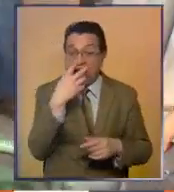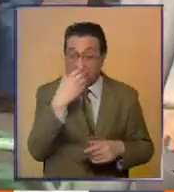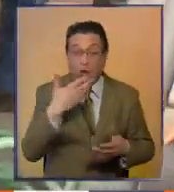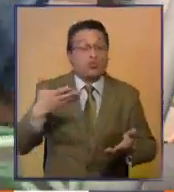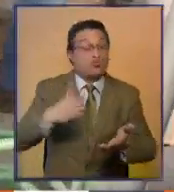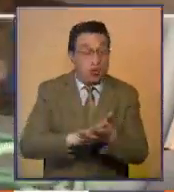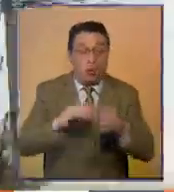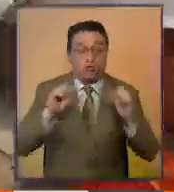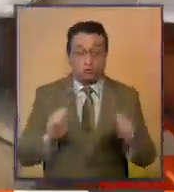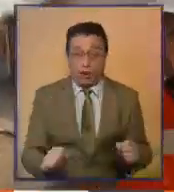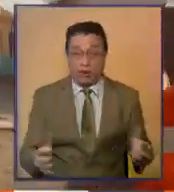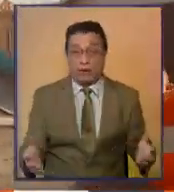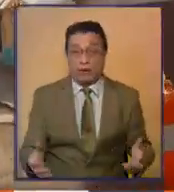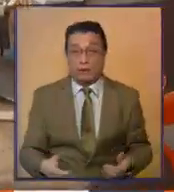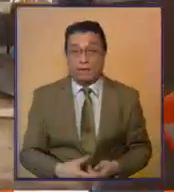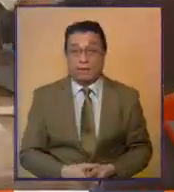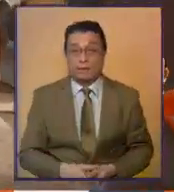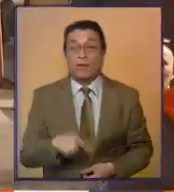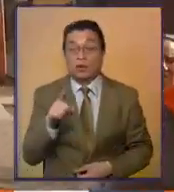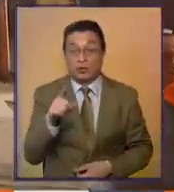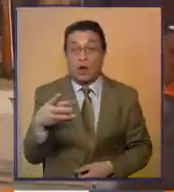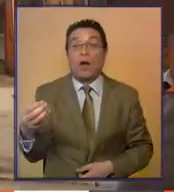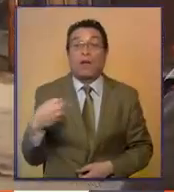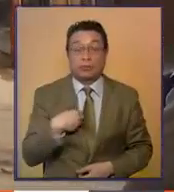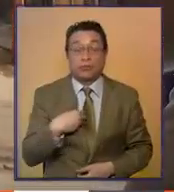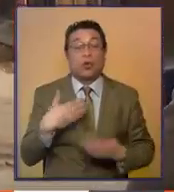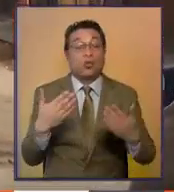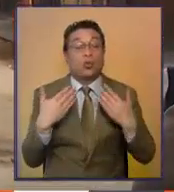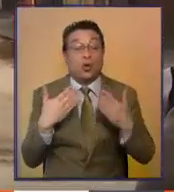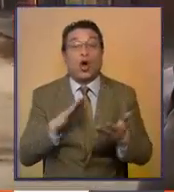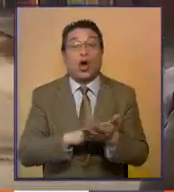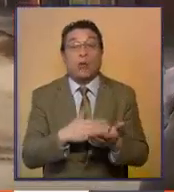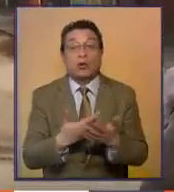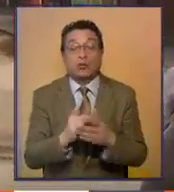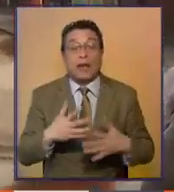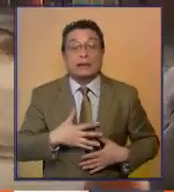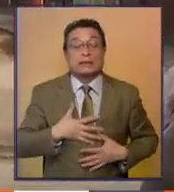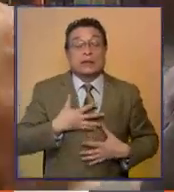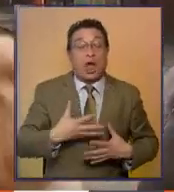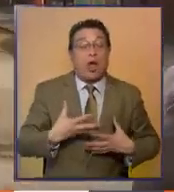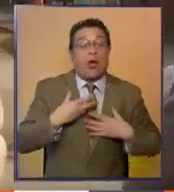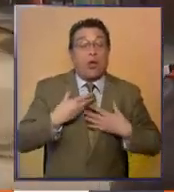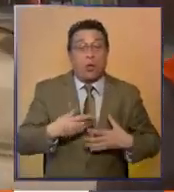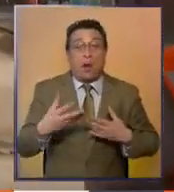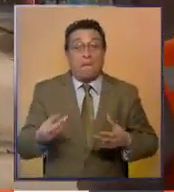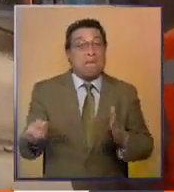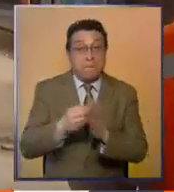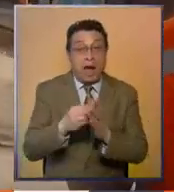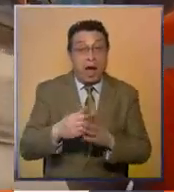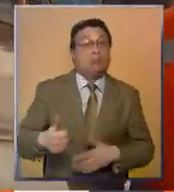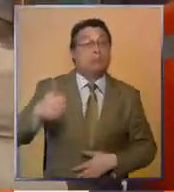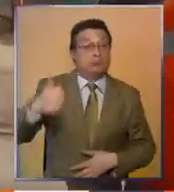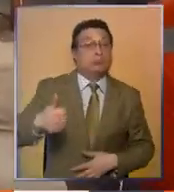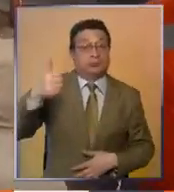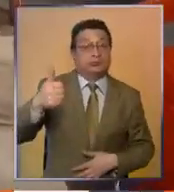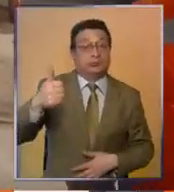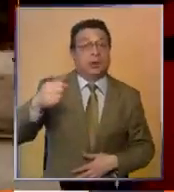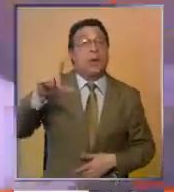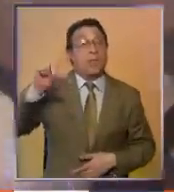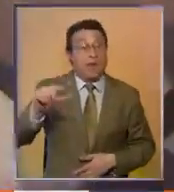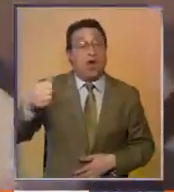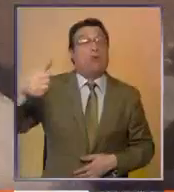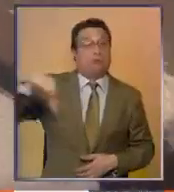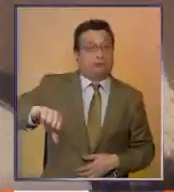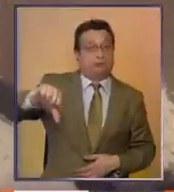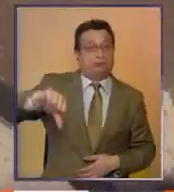mortales. Tú me indicas la frecuencia del aire para que no te sientas ahogado. Si necesitas más, me dices el dedo para arriba. Si necesitas menos, el dedo para